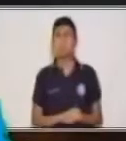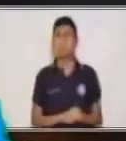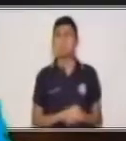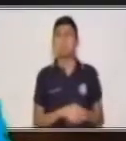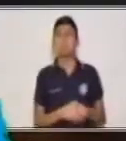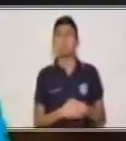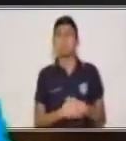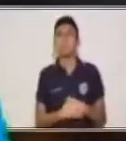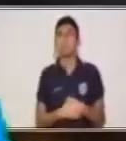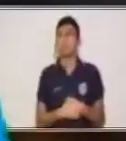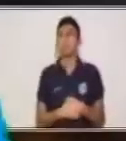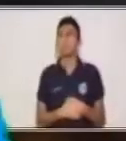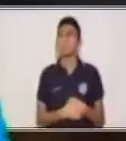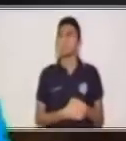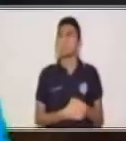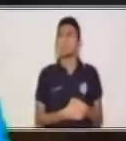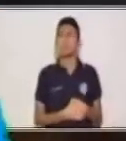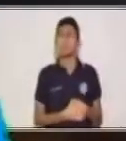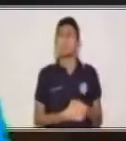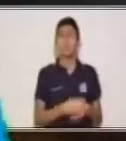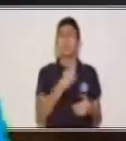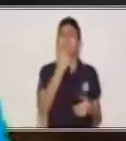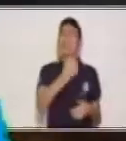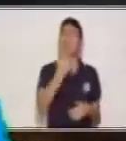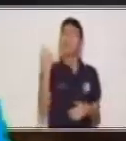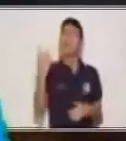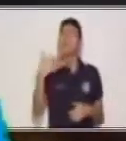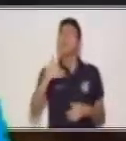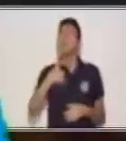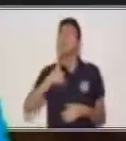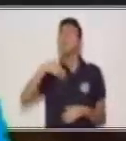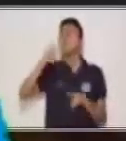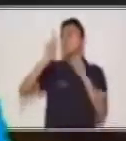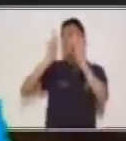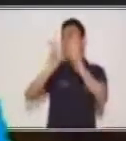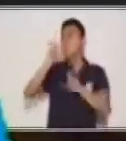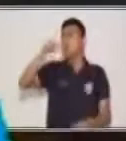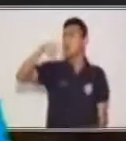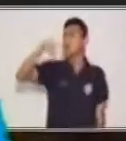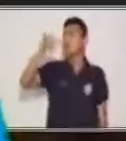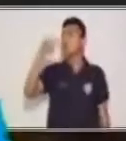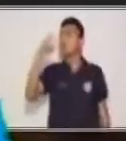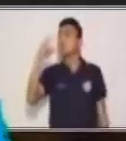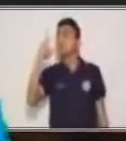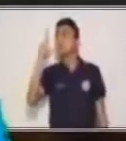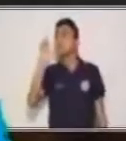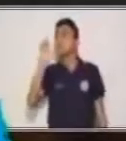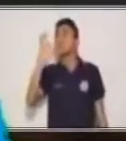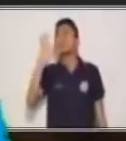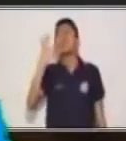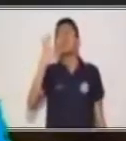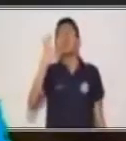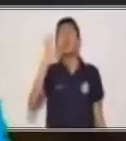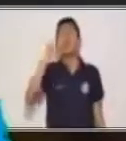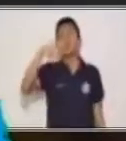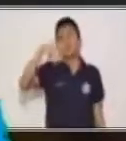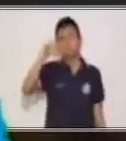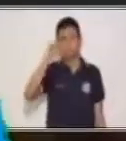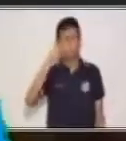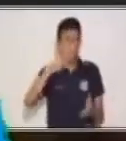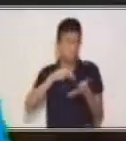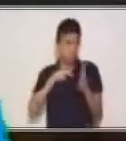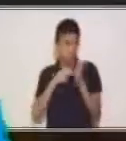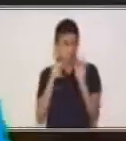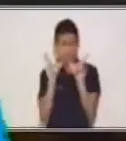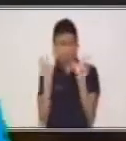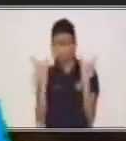sujeto y predicado, que también cada uno cuenta con un núcleo, ¿sí? Cada uno cuenta con un núcleo. Y